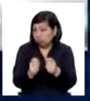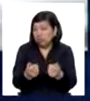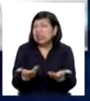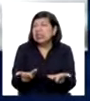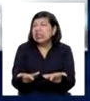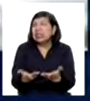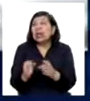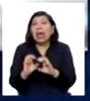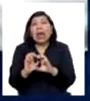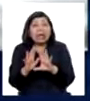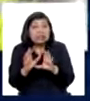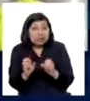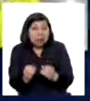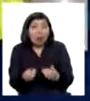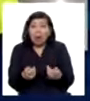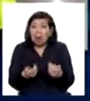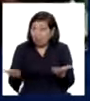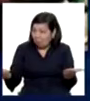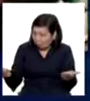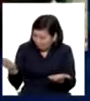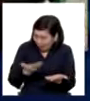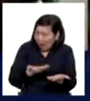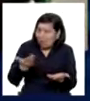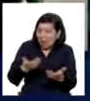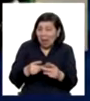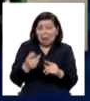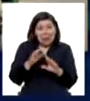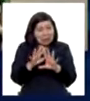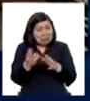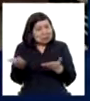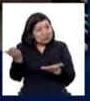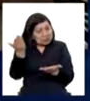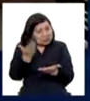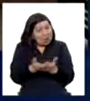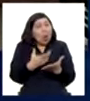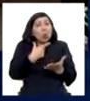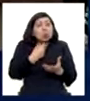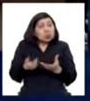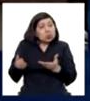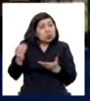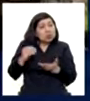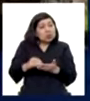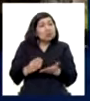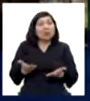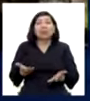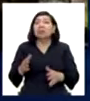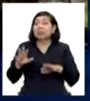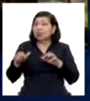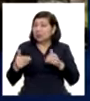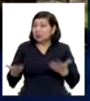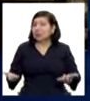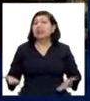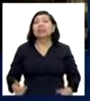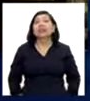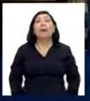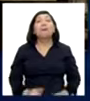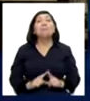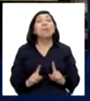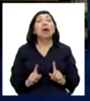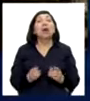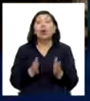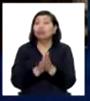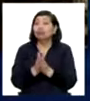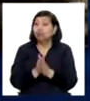contándoles sobre nuestro concurso, motivándoles a participar. Y luego también, bueno, hay un tema de llamadas para